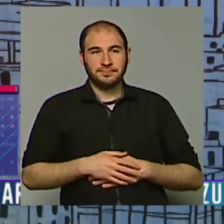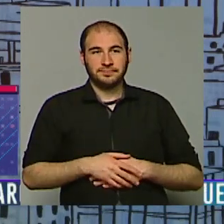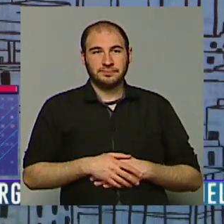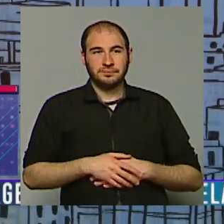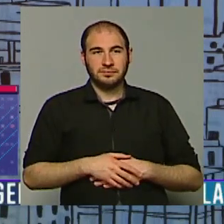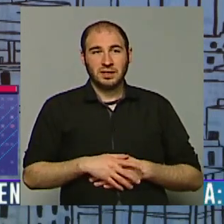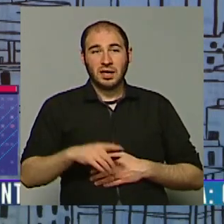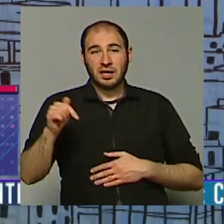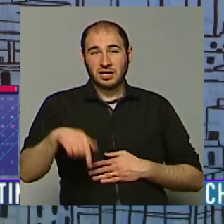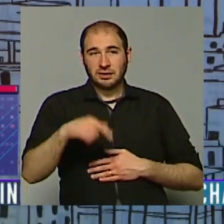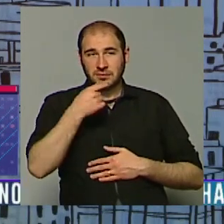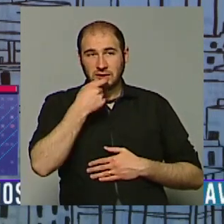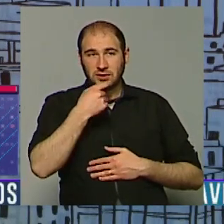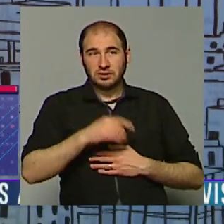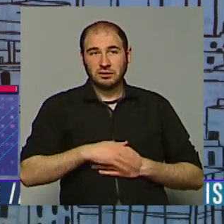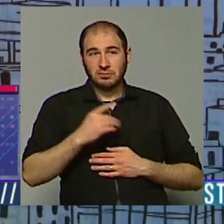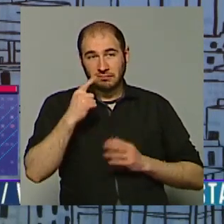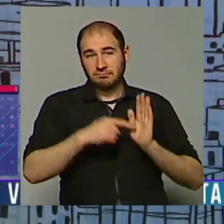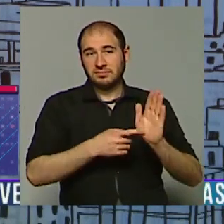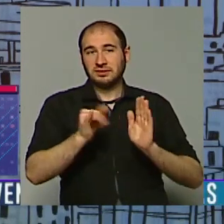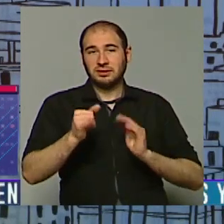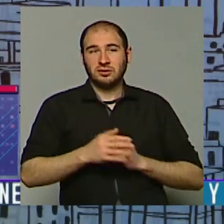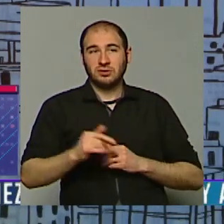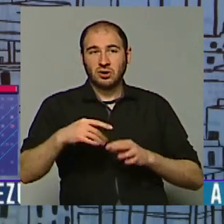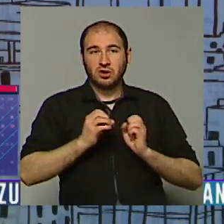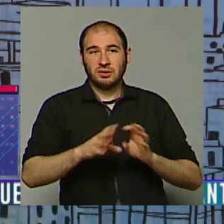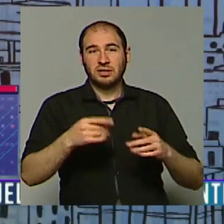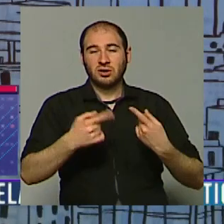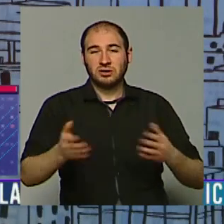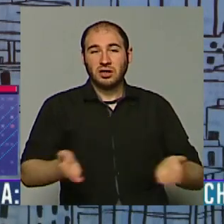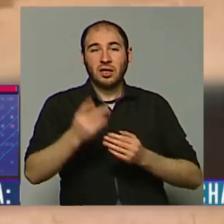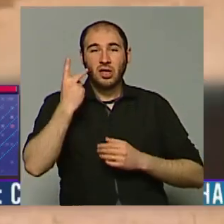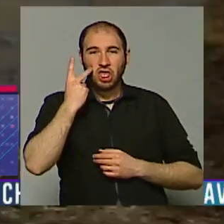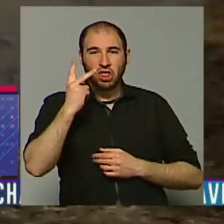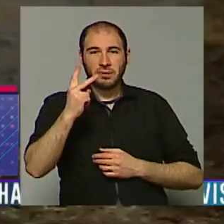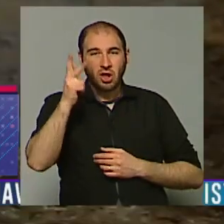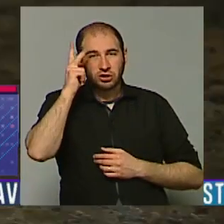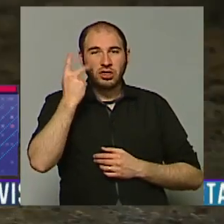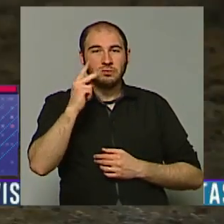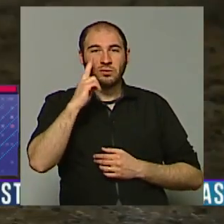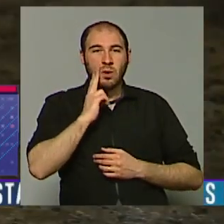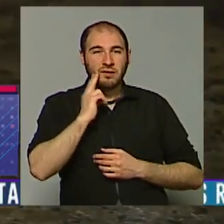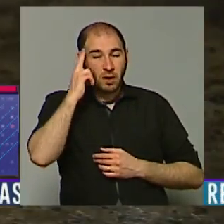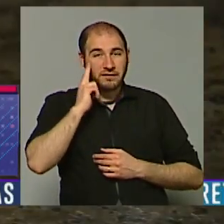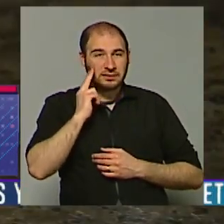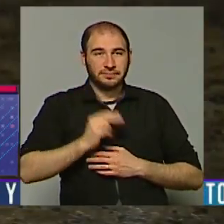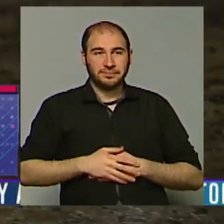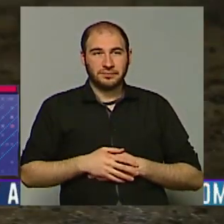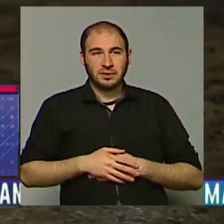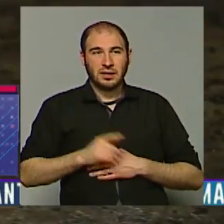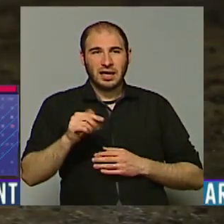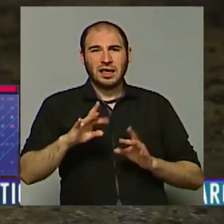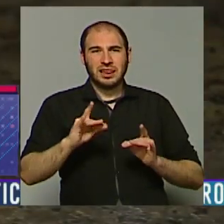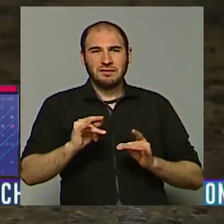De hecho, acá en la provincia podemos verlo. Digamos. Nosotros cuando empezamos a hacer activismo en el 2008, 2009, era muy